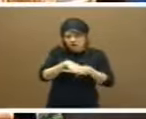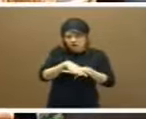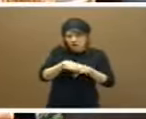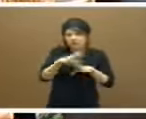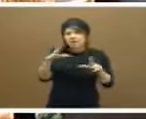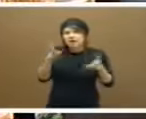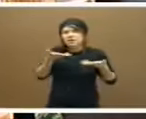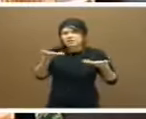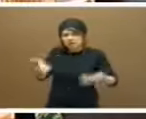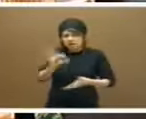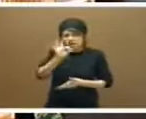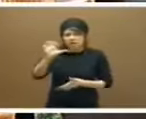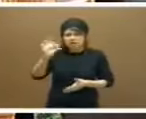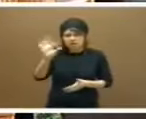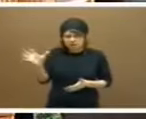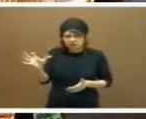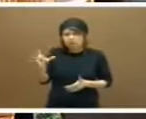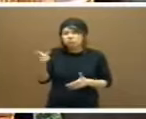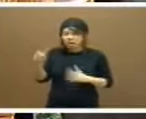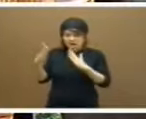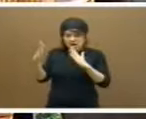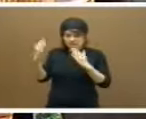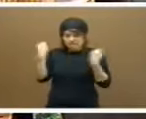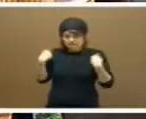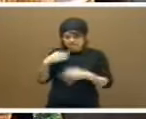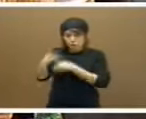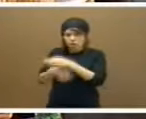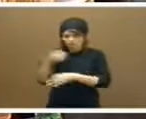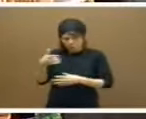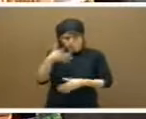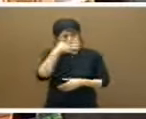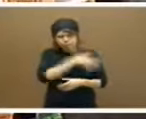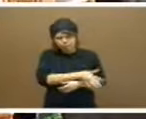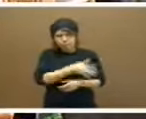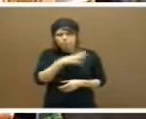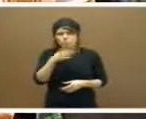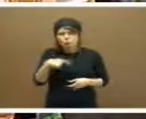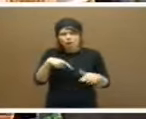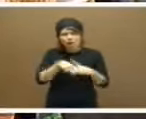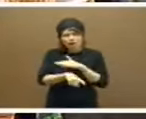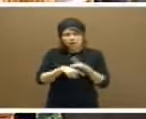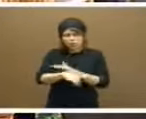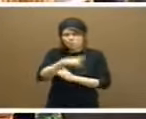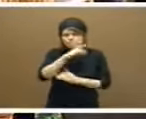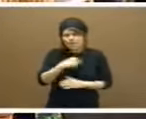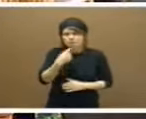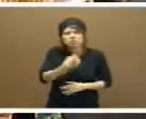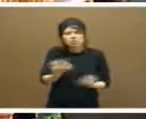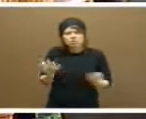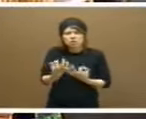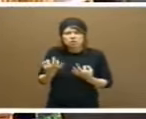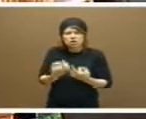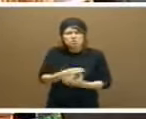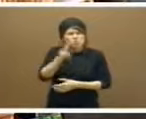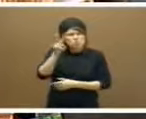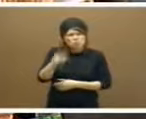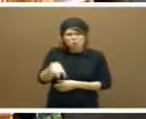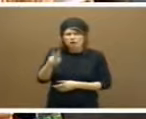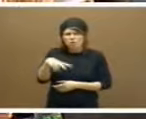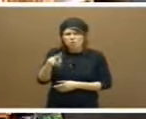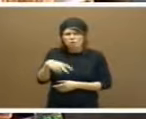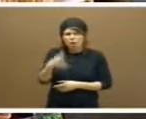SES. ALUCOZ negó estas acusaciones tan graves que se vertieron sobre su gestión, manifestando que jamás ha recibido